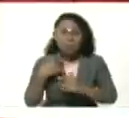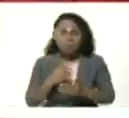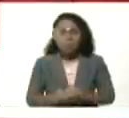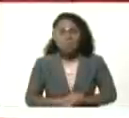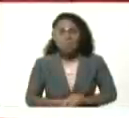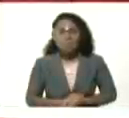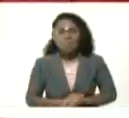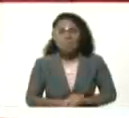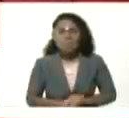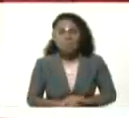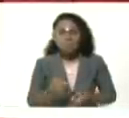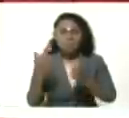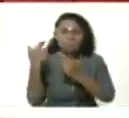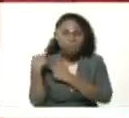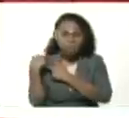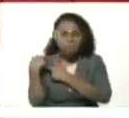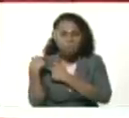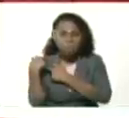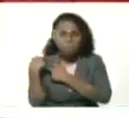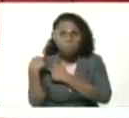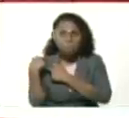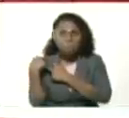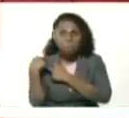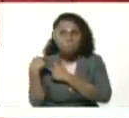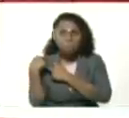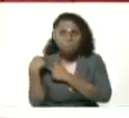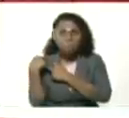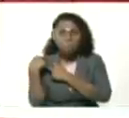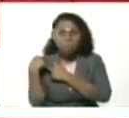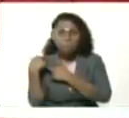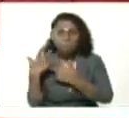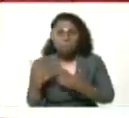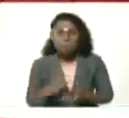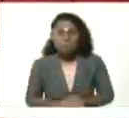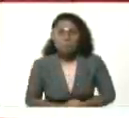Patriótico. Con respecto a la...